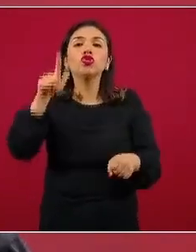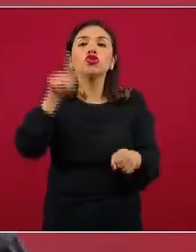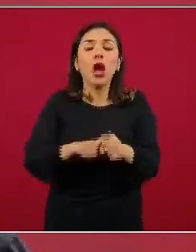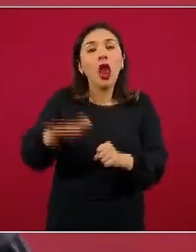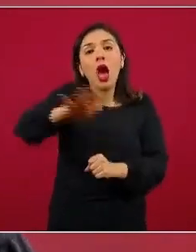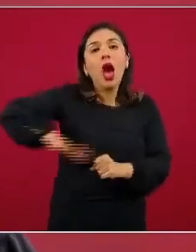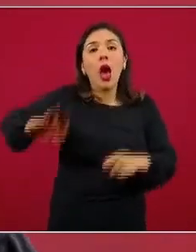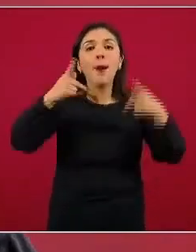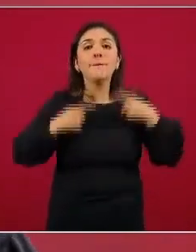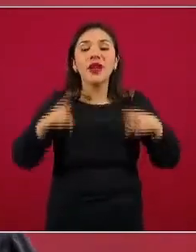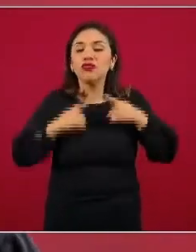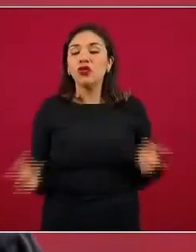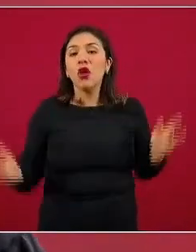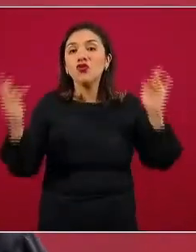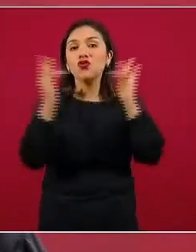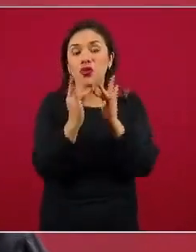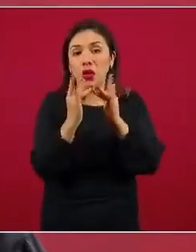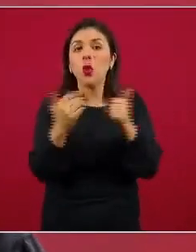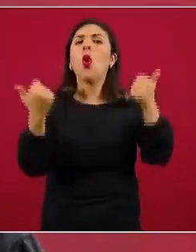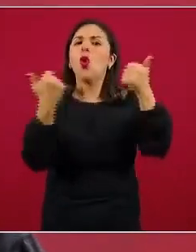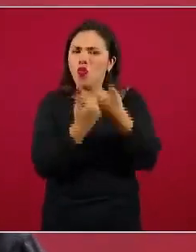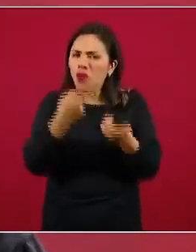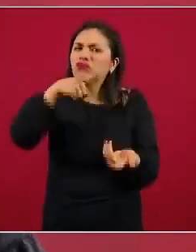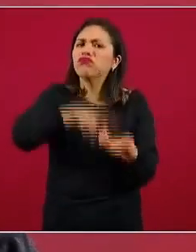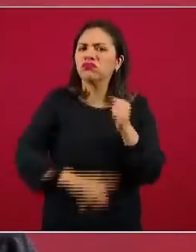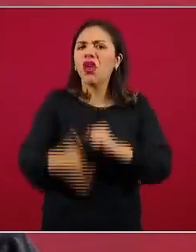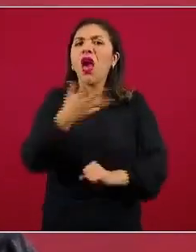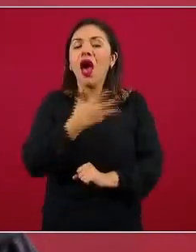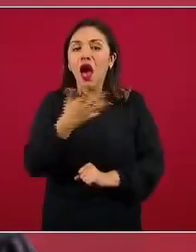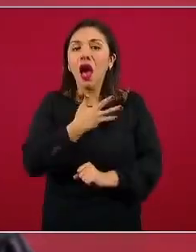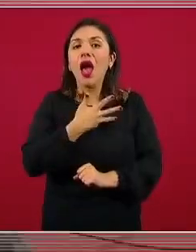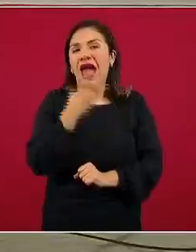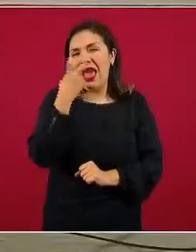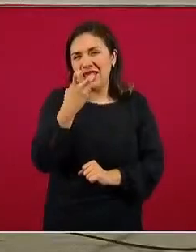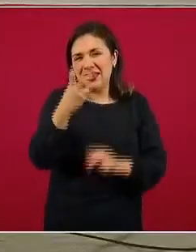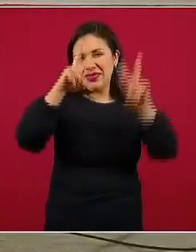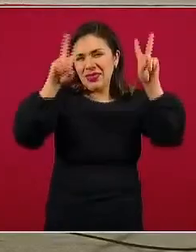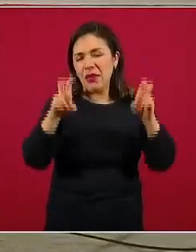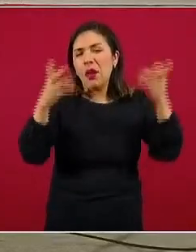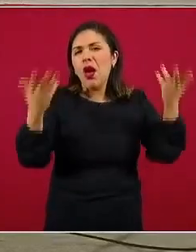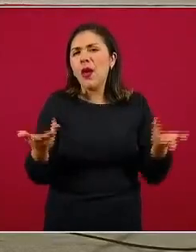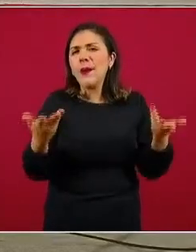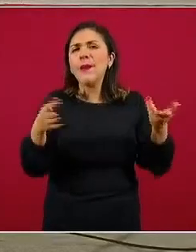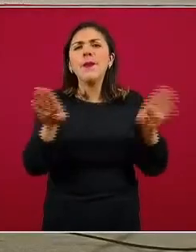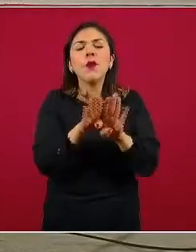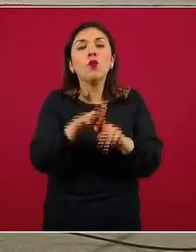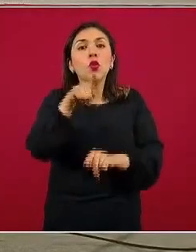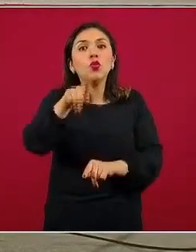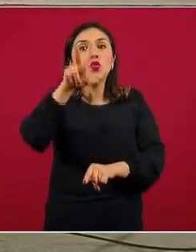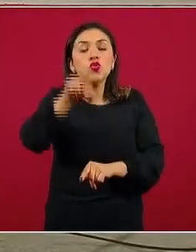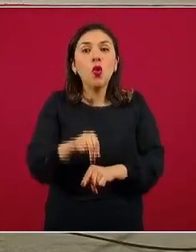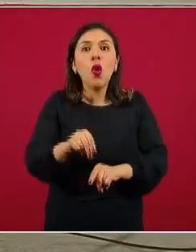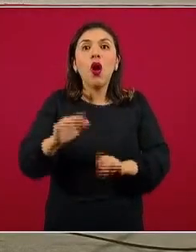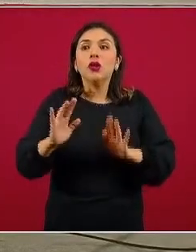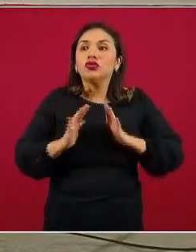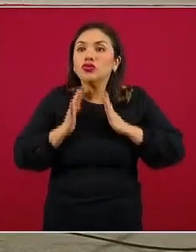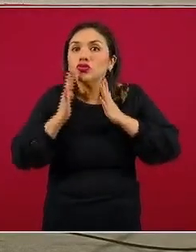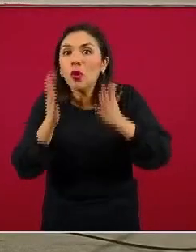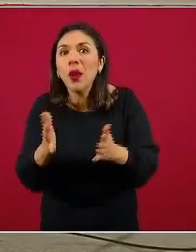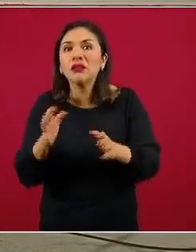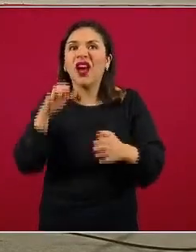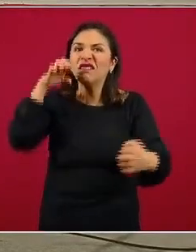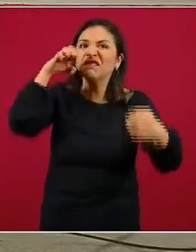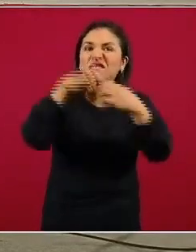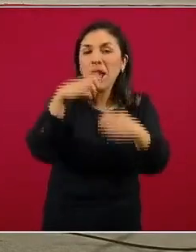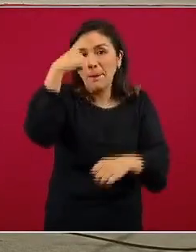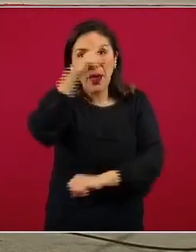la población, que además de integrar este aspecto de cómo no dejarse engañar para la aplicación de